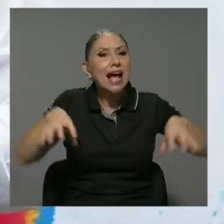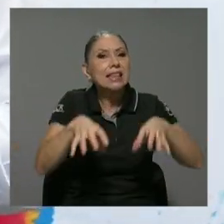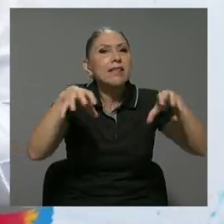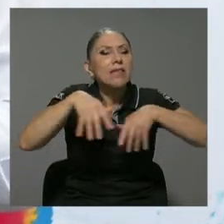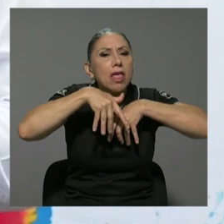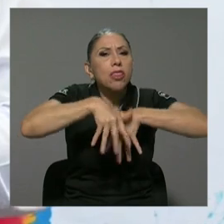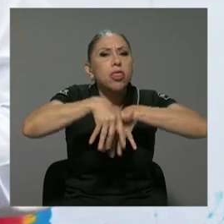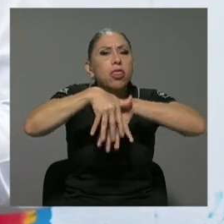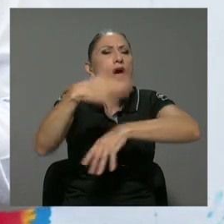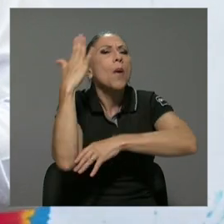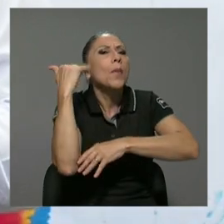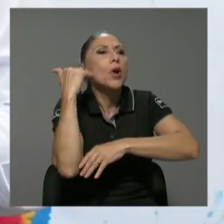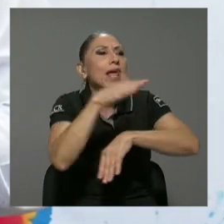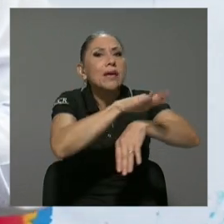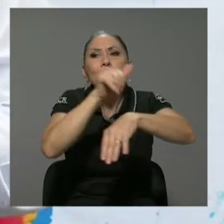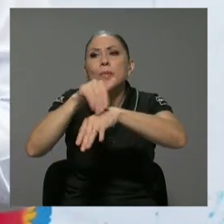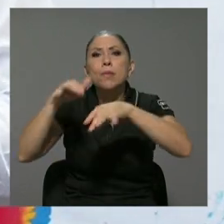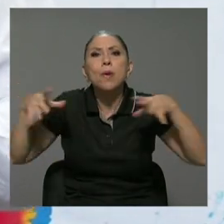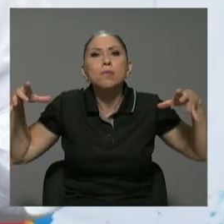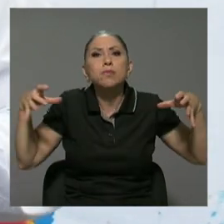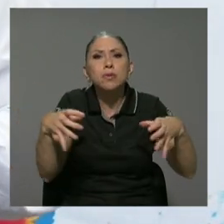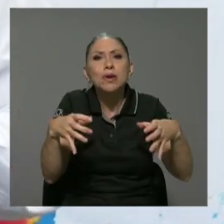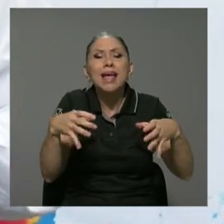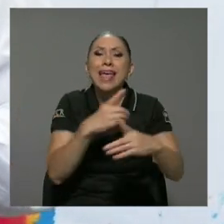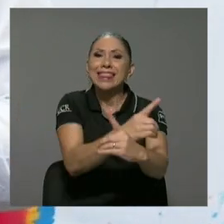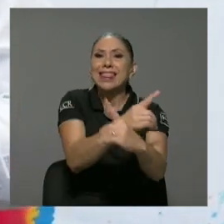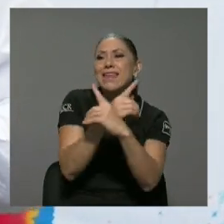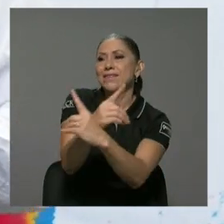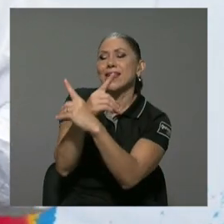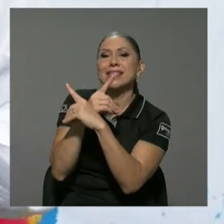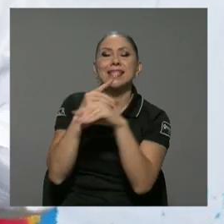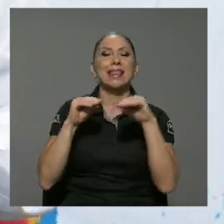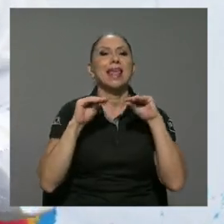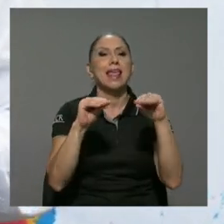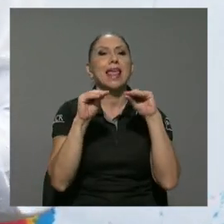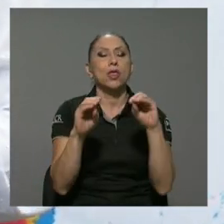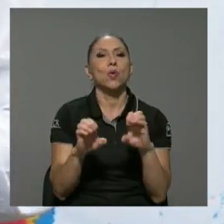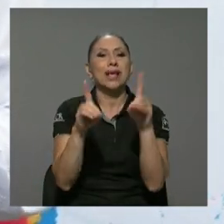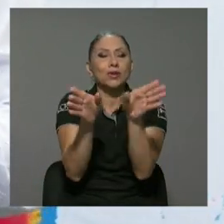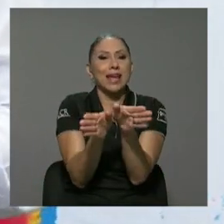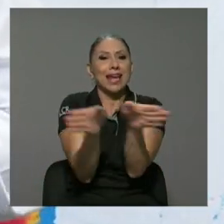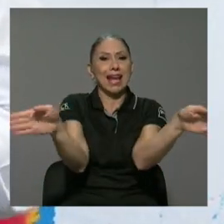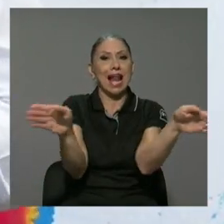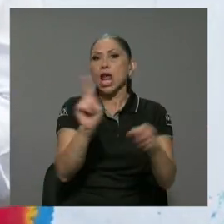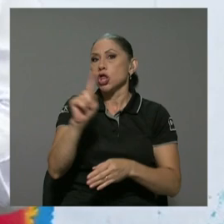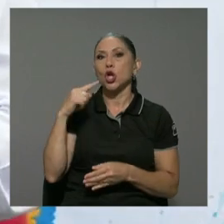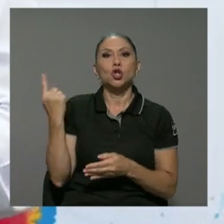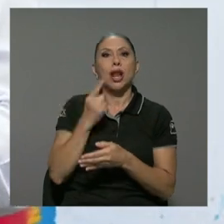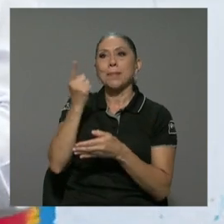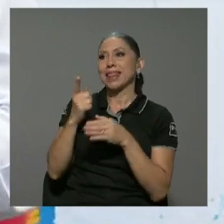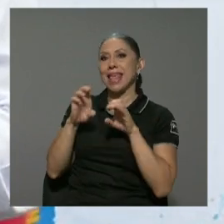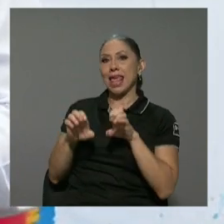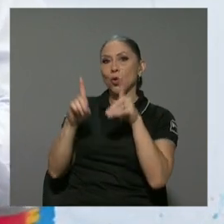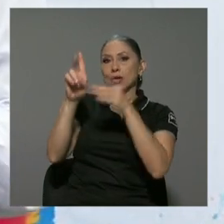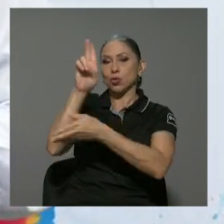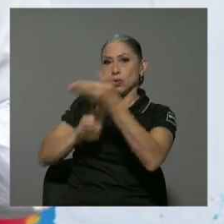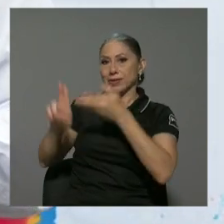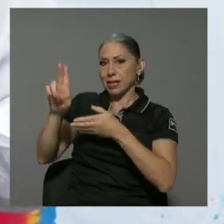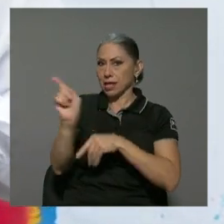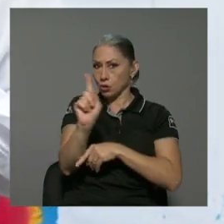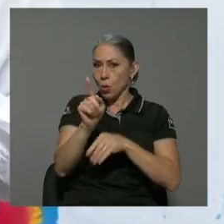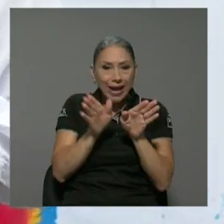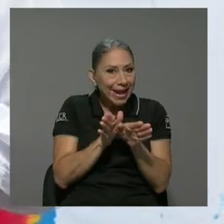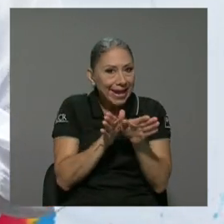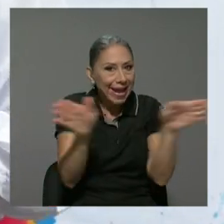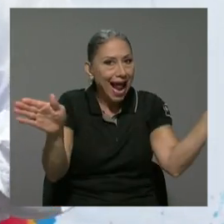Se convoca en defensa de la educación en general, no solo de la educación superior. Ahora, ¿y por qué se convoca este